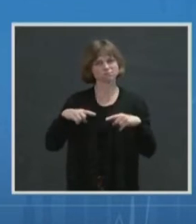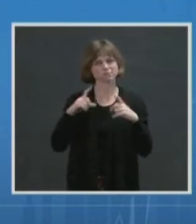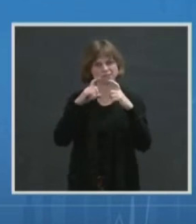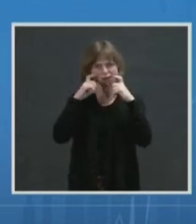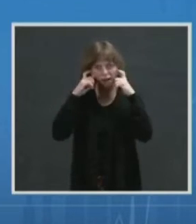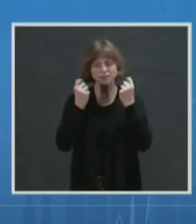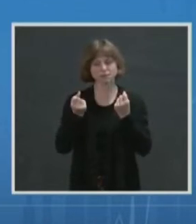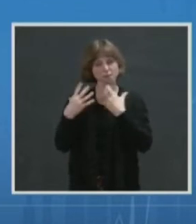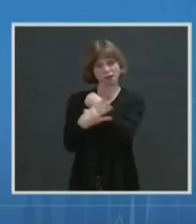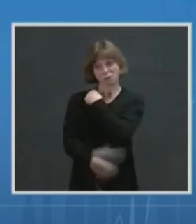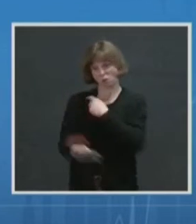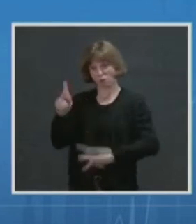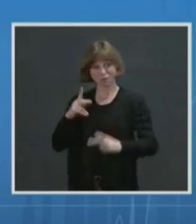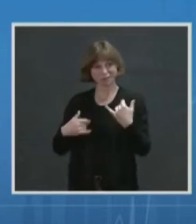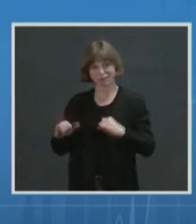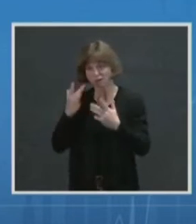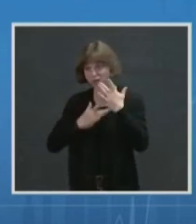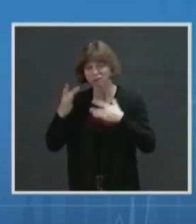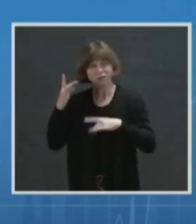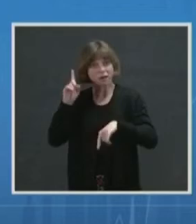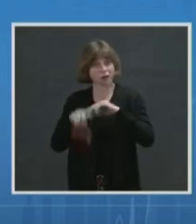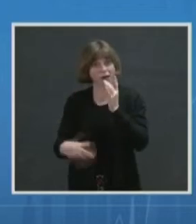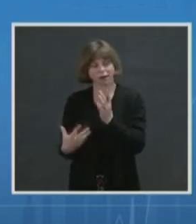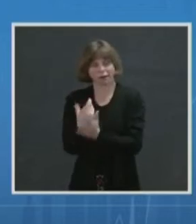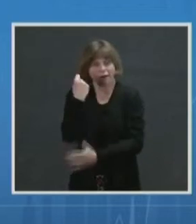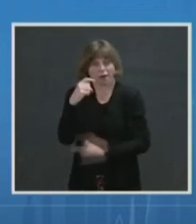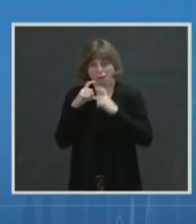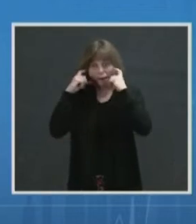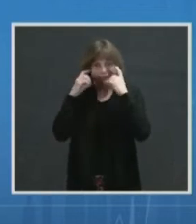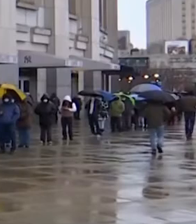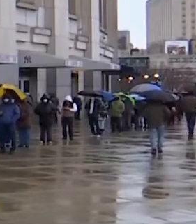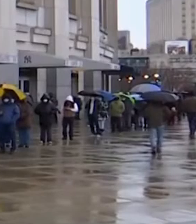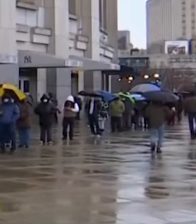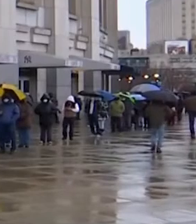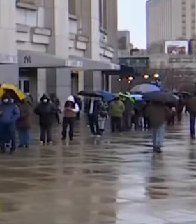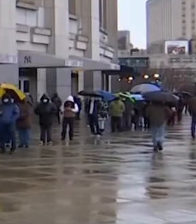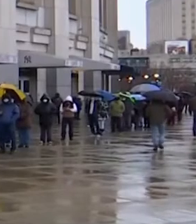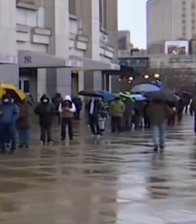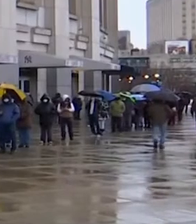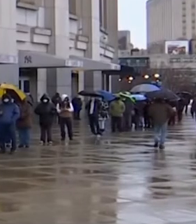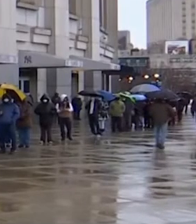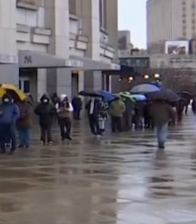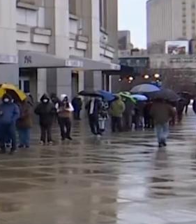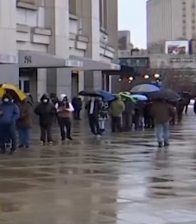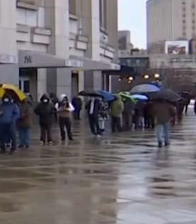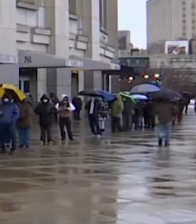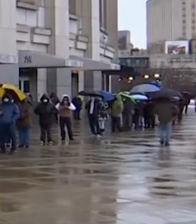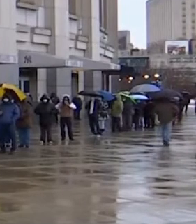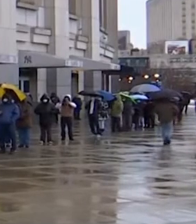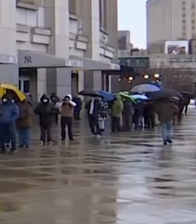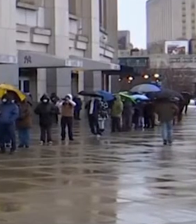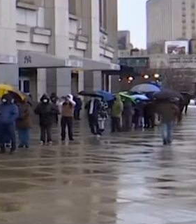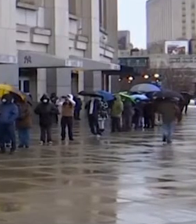todavía carecen de acceso asequible a esa protección básica el programa vigente hasta el mes de mayo será